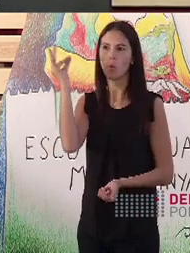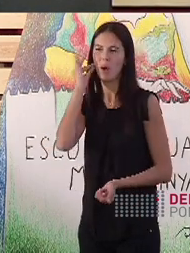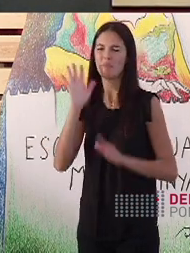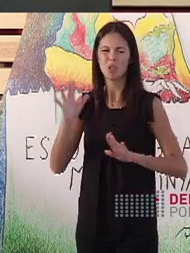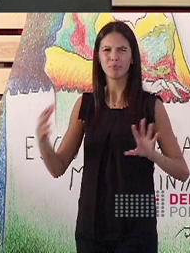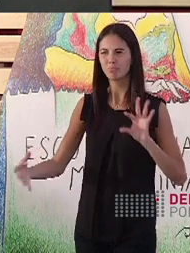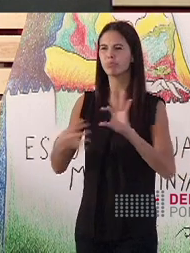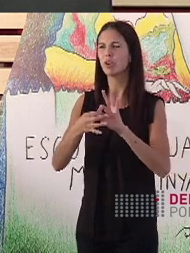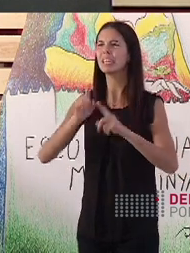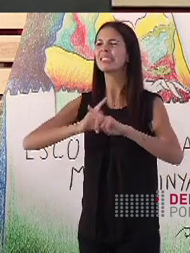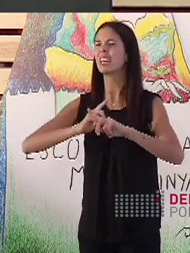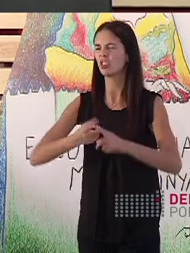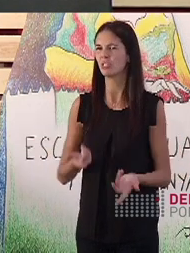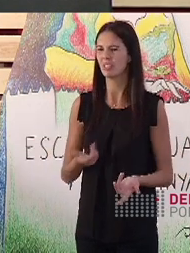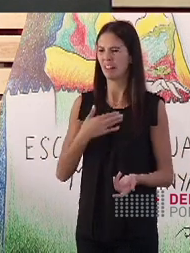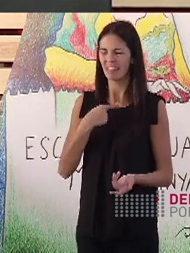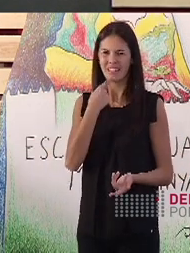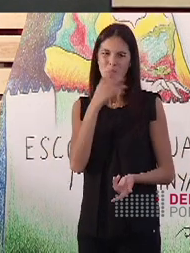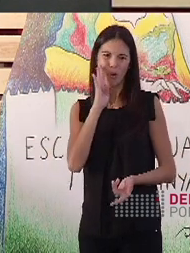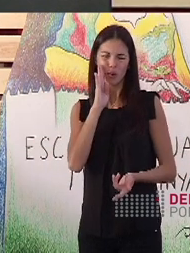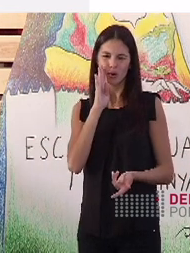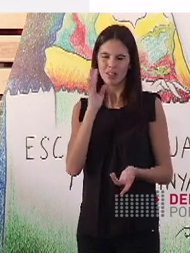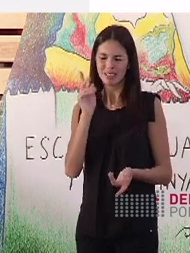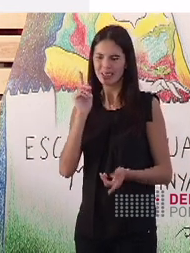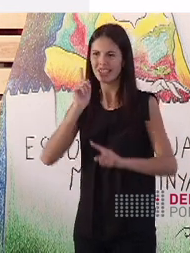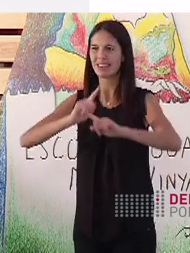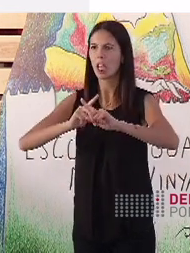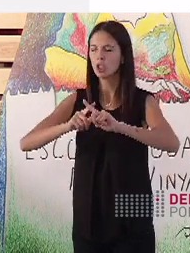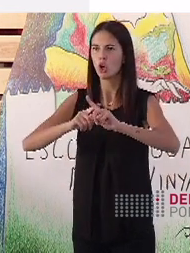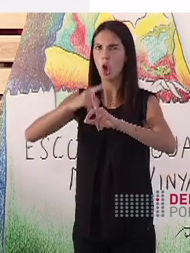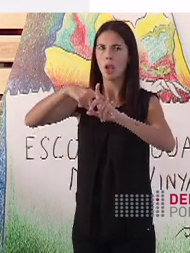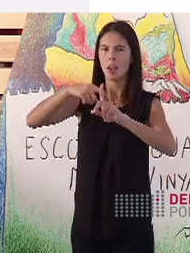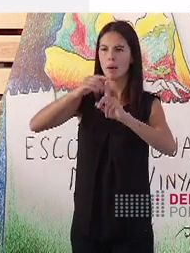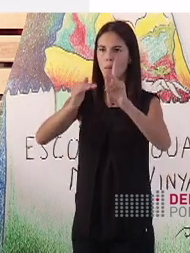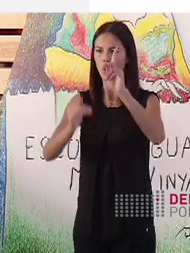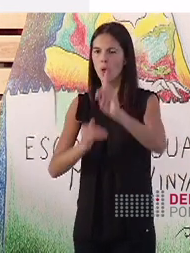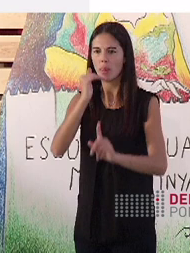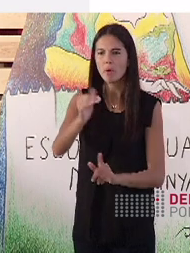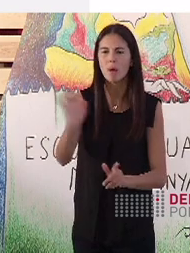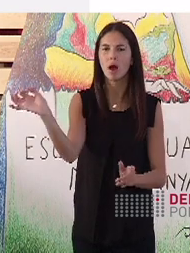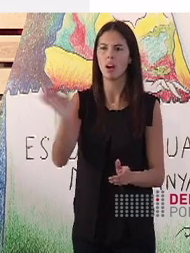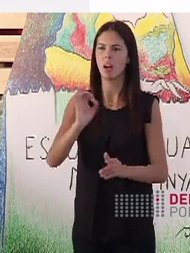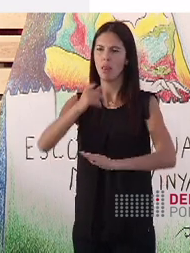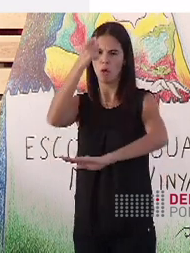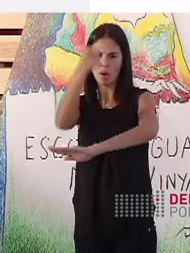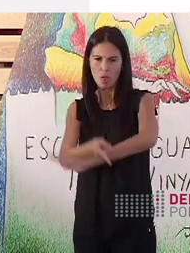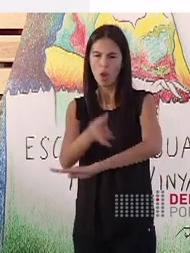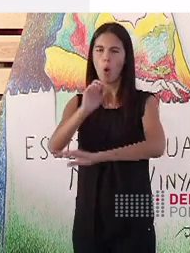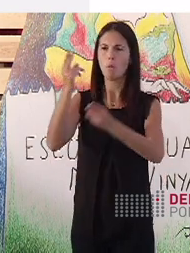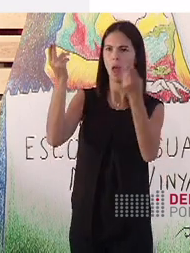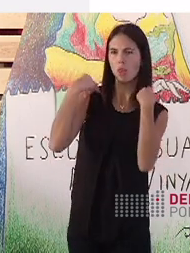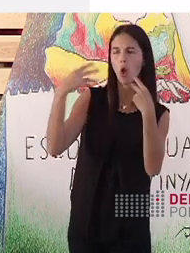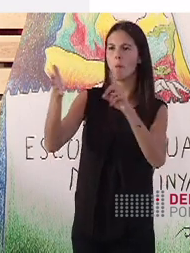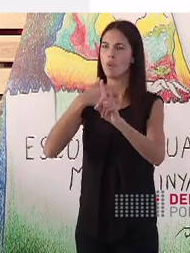sexo. Esto es sexo. El sexo es jerarquía, es sometimiento, es dominación, es humillación,